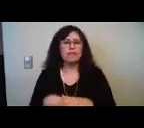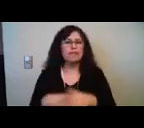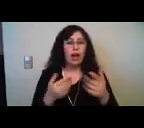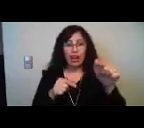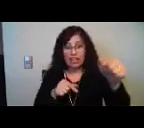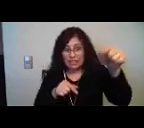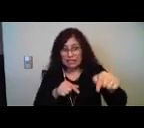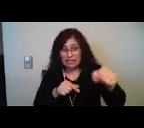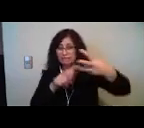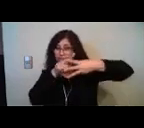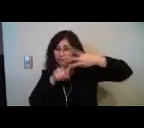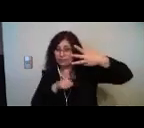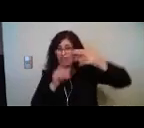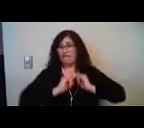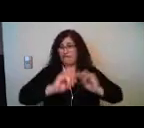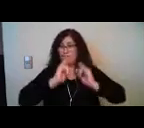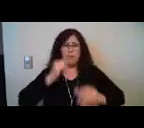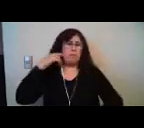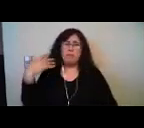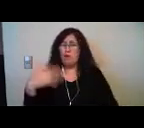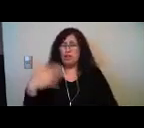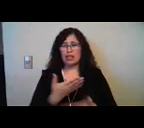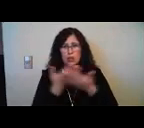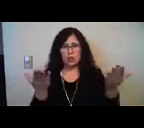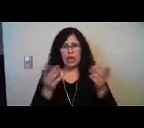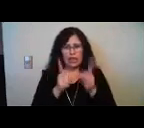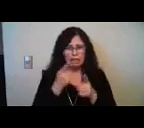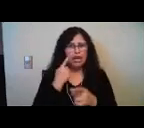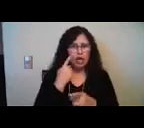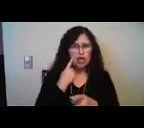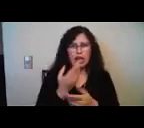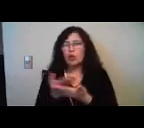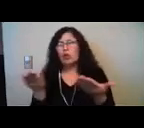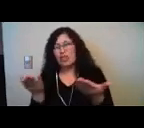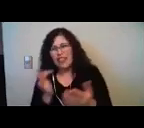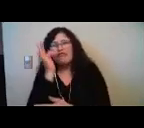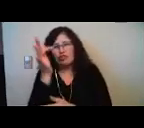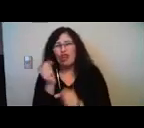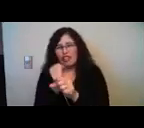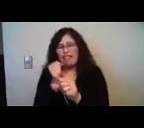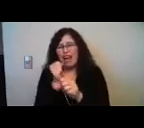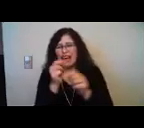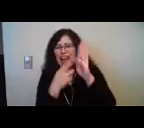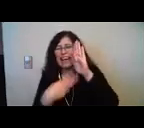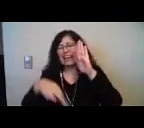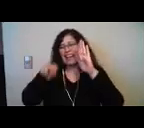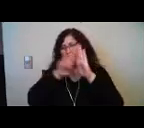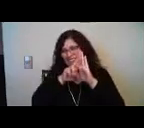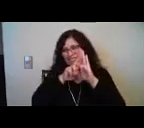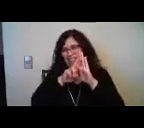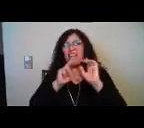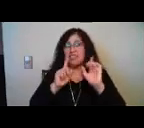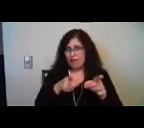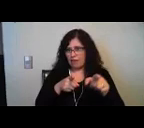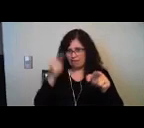ya, importante que quienes nos dedicamos a la rehabilitación o habilitación ya debemos de